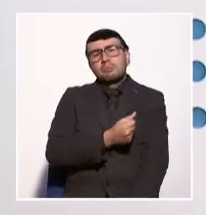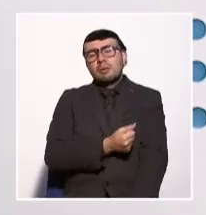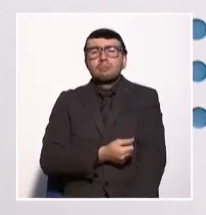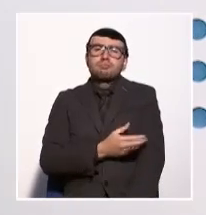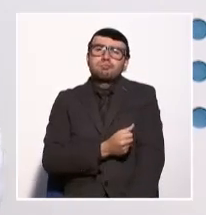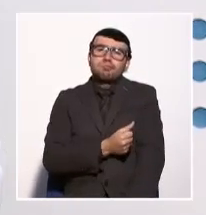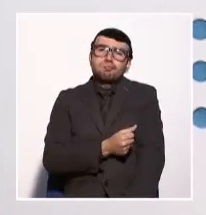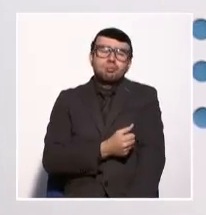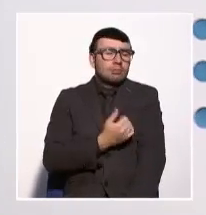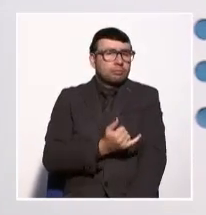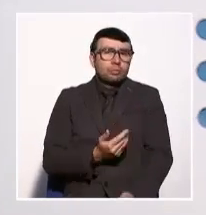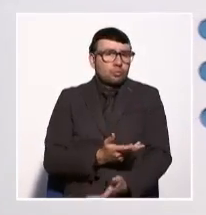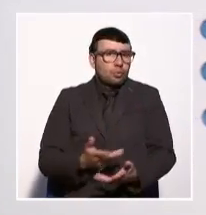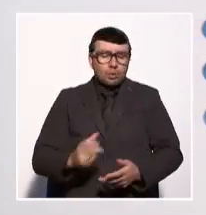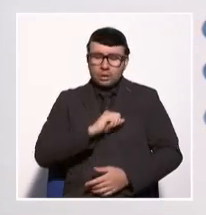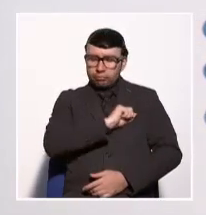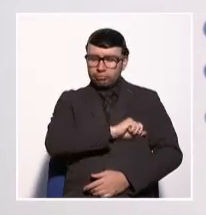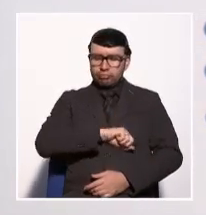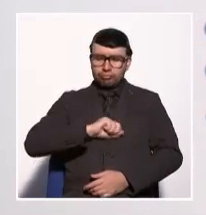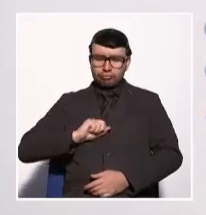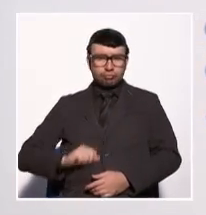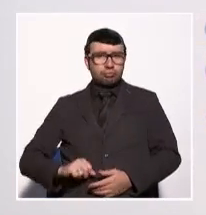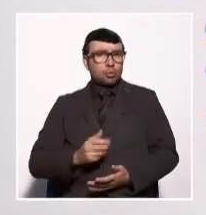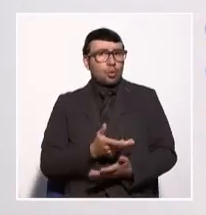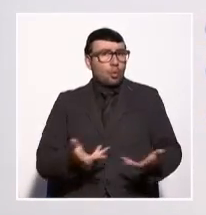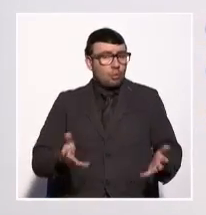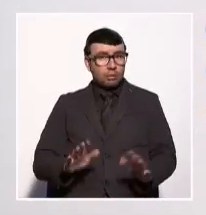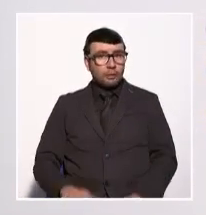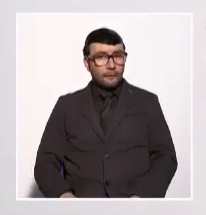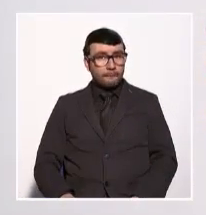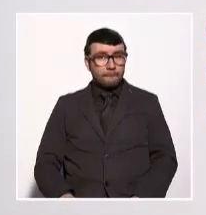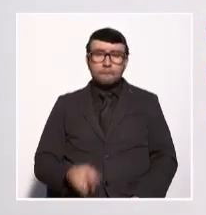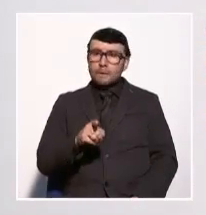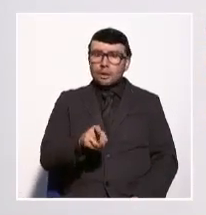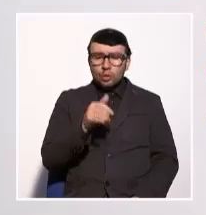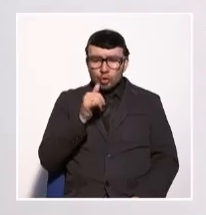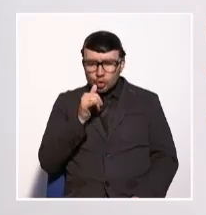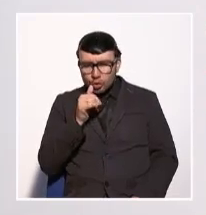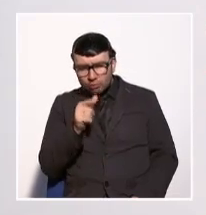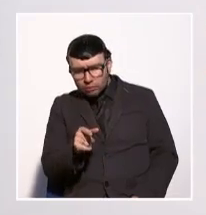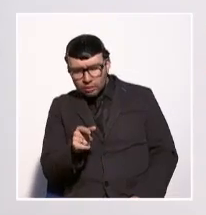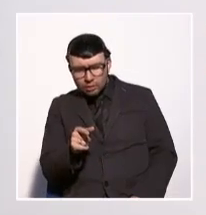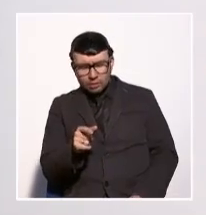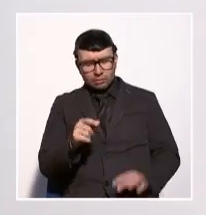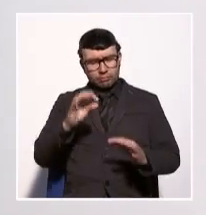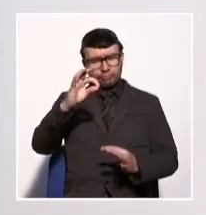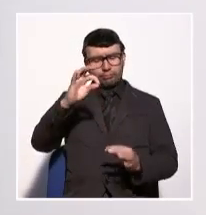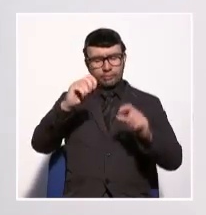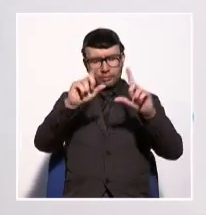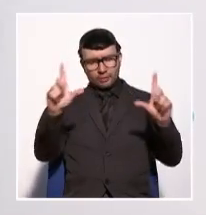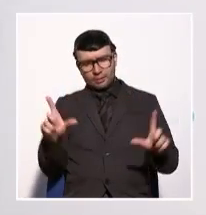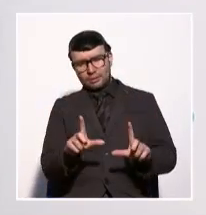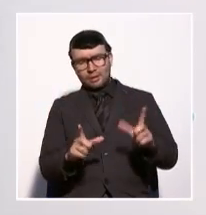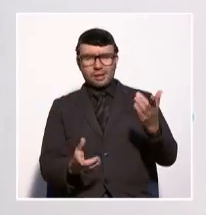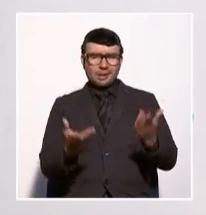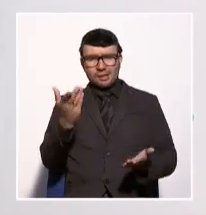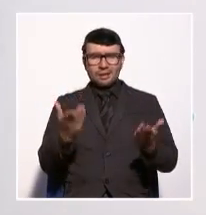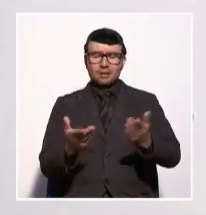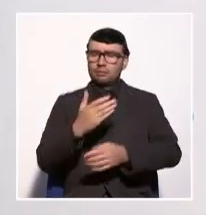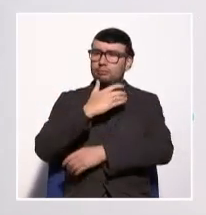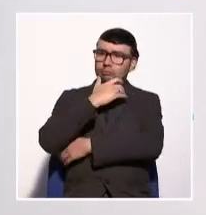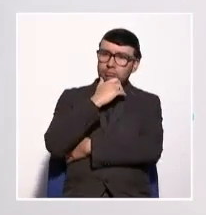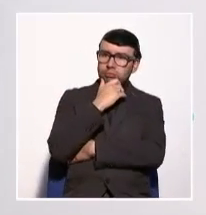sangre la ecografía y ginecología y el examen de orina le salió muy alterado uno con este examen